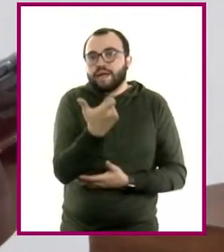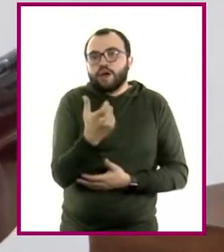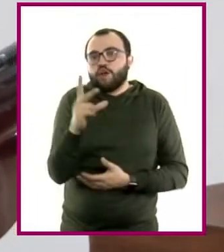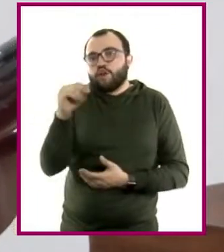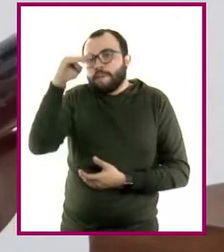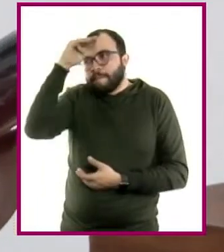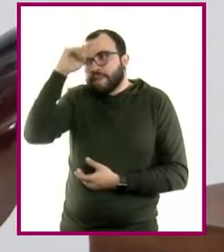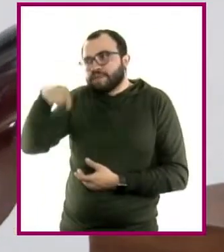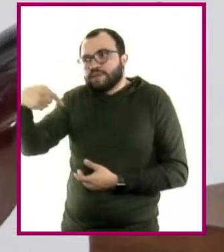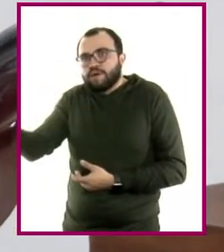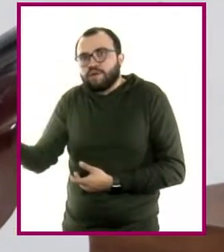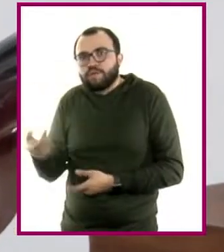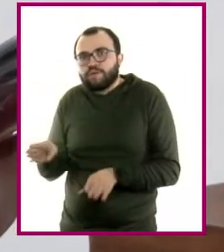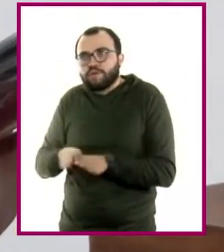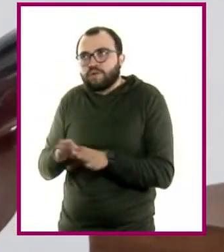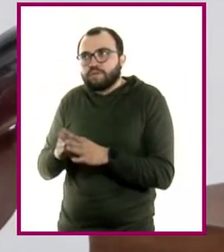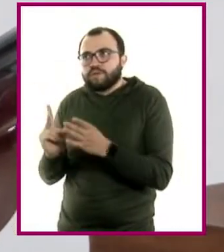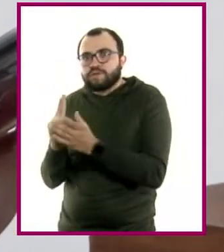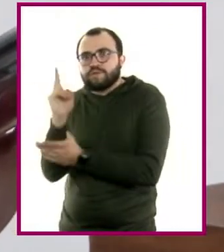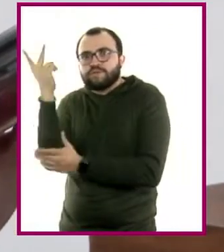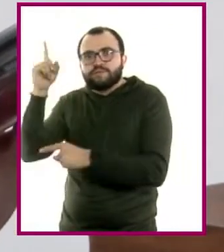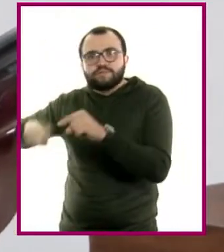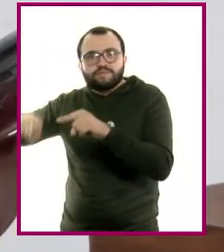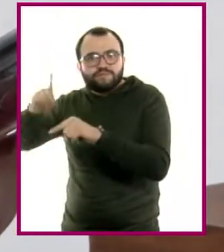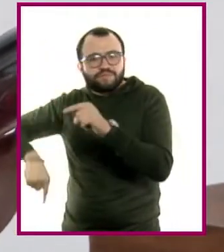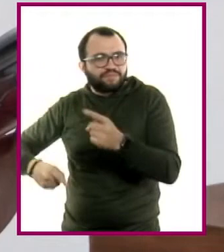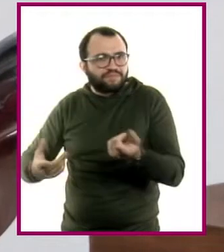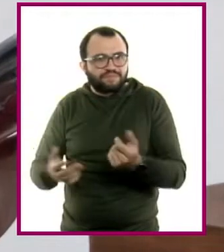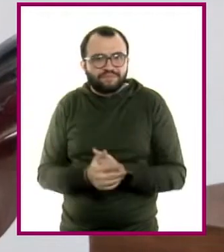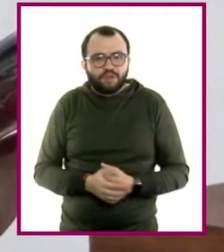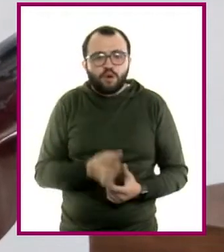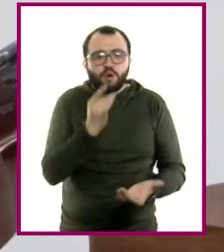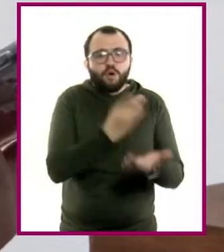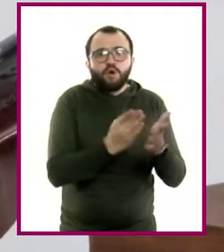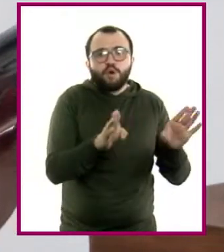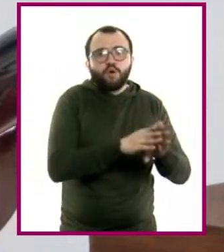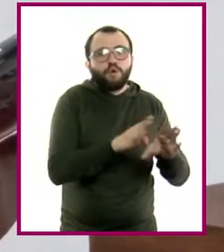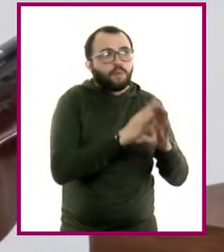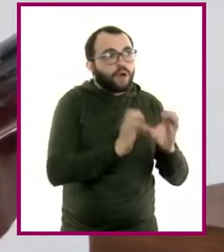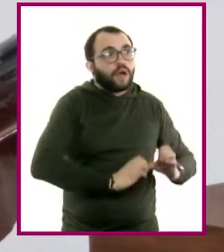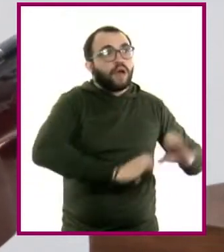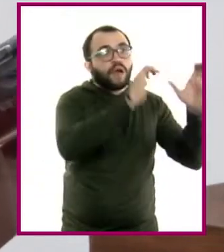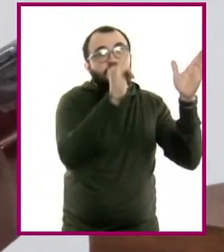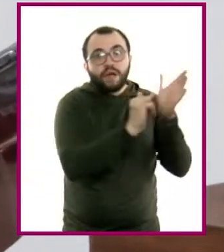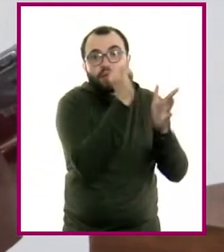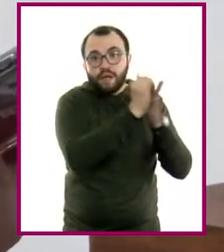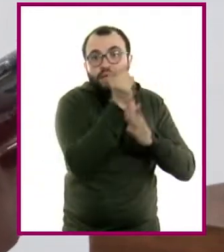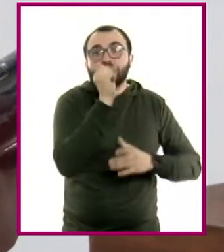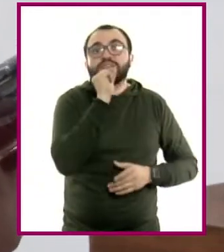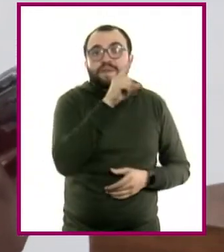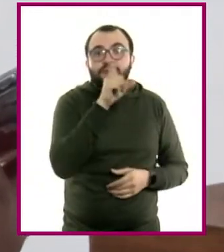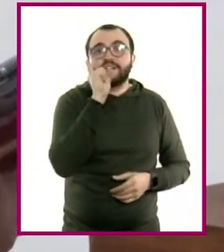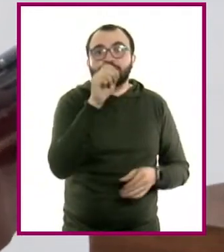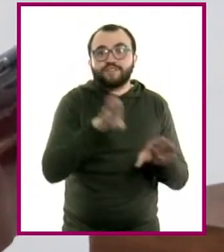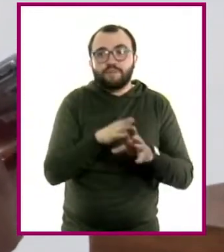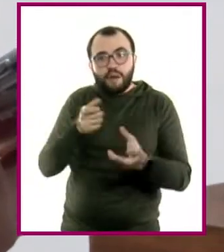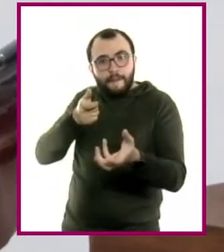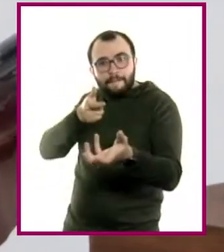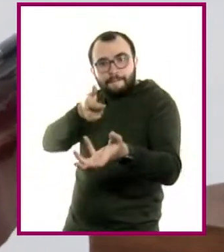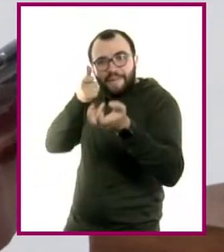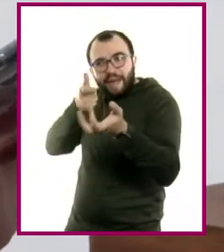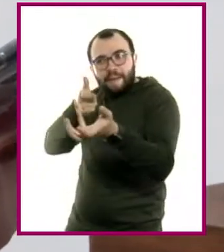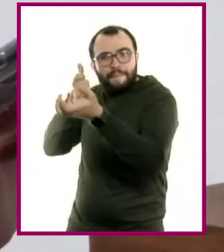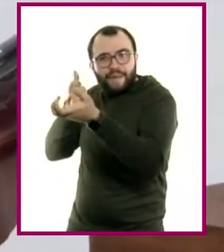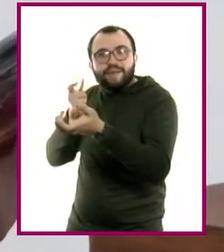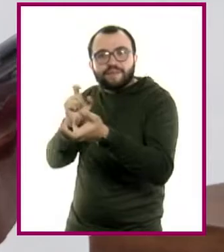me imagino. Y luego digamos, no solamente es por causa de la construcción de obras, a veces también es la caza deportiva no regulada o para